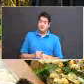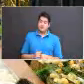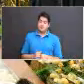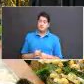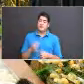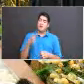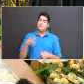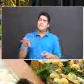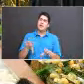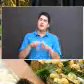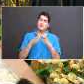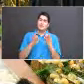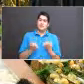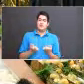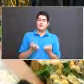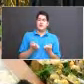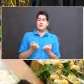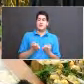Pero entonces,